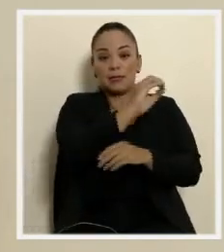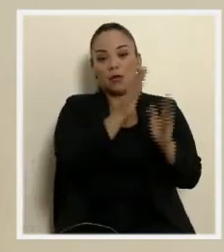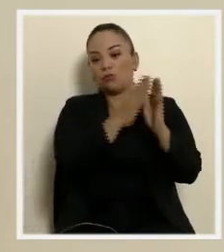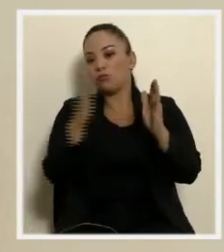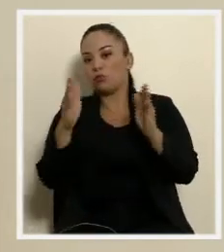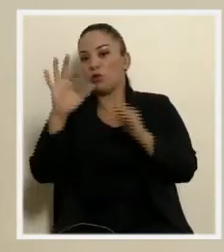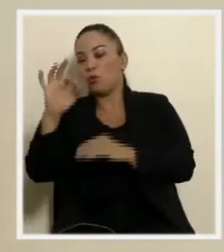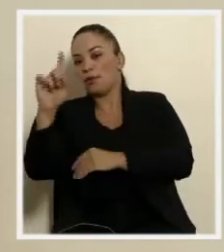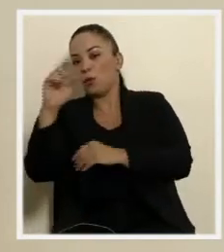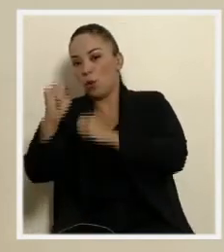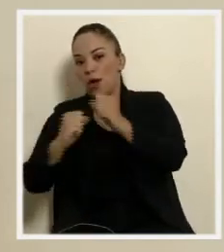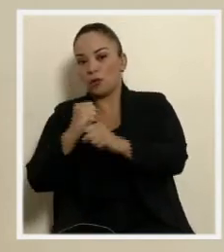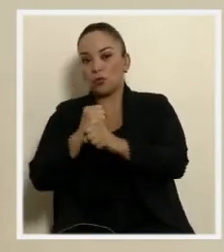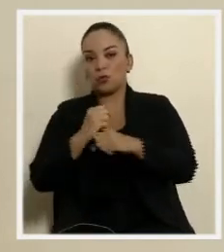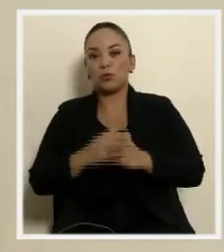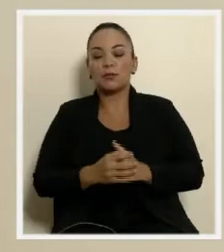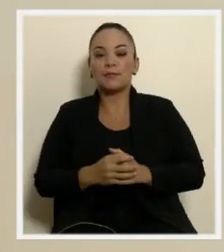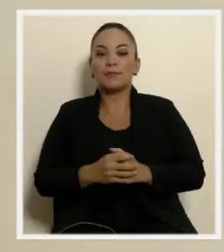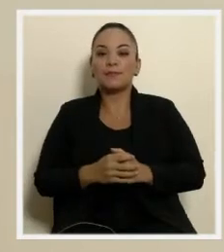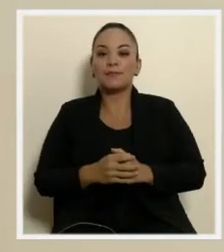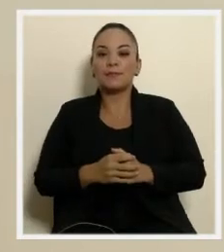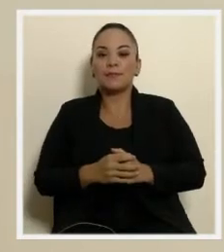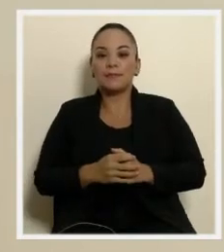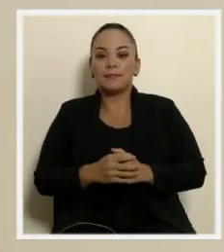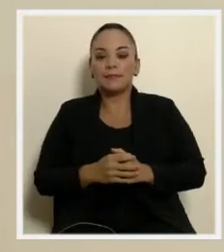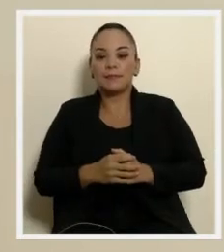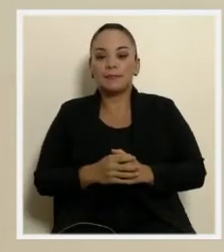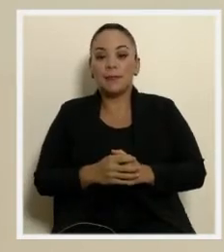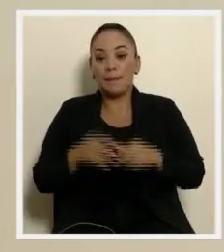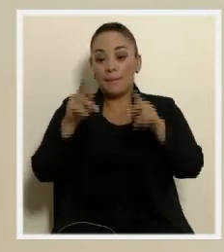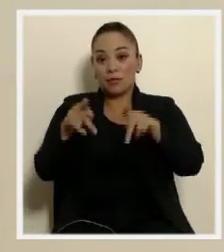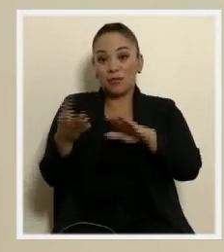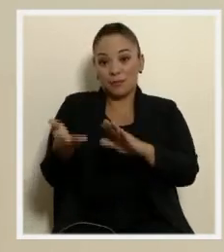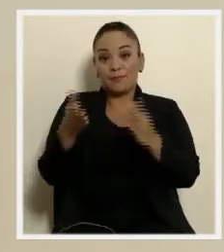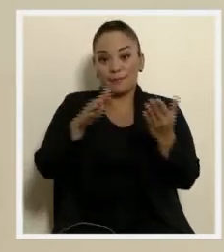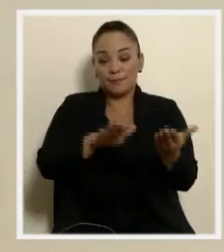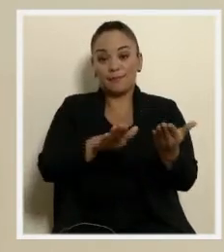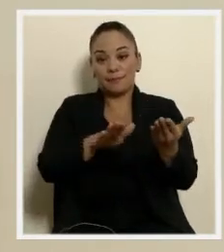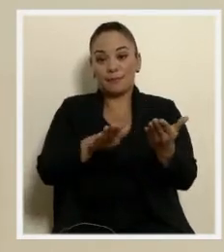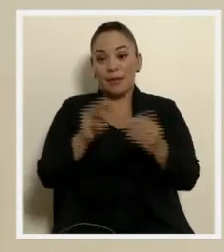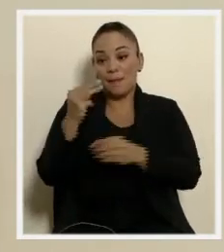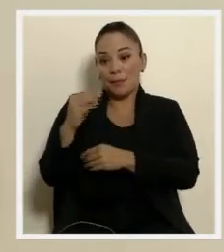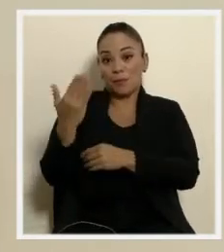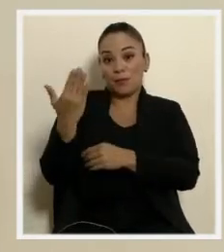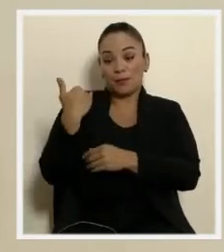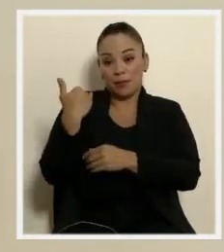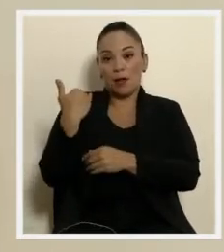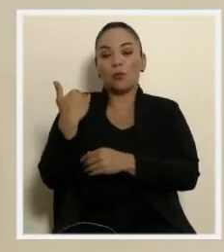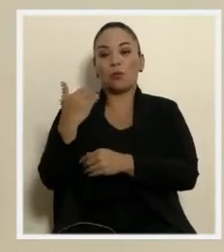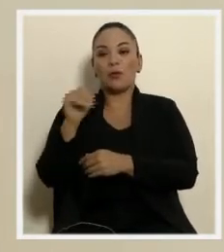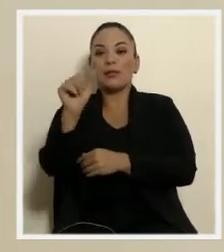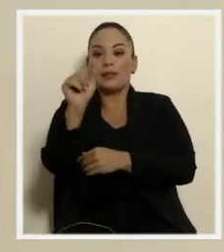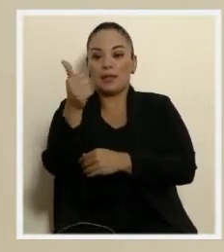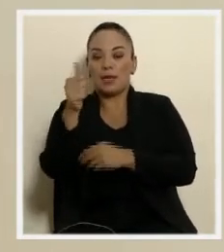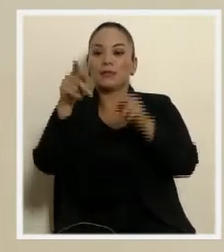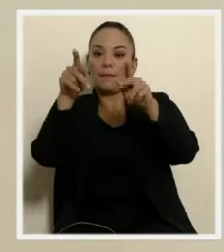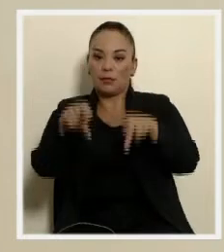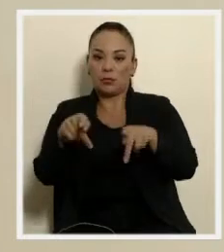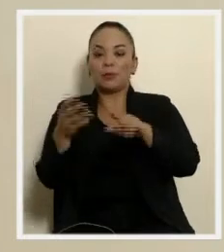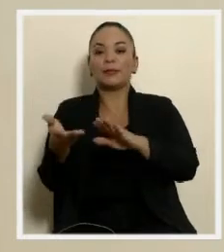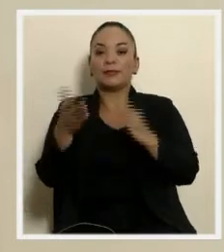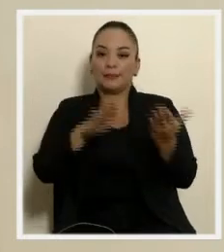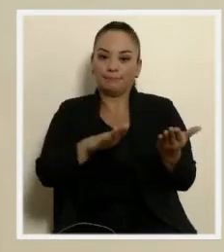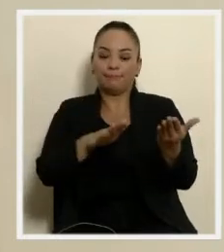a los 91 años. En lo que respecta a los fallecimientos, el miércoles se reportaron 10